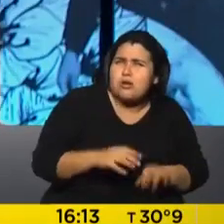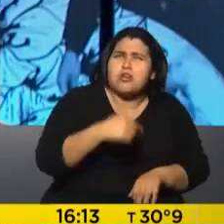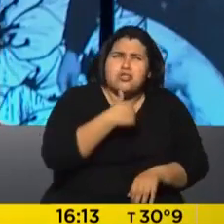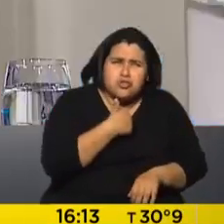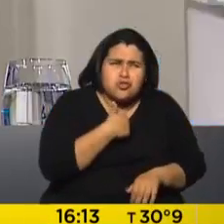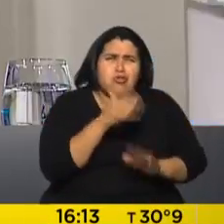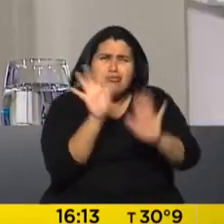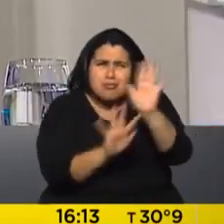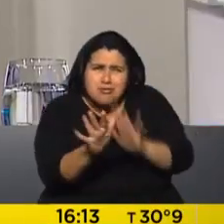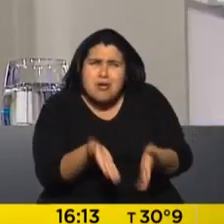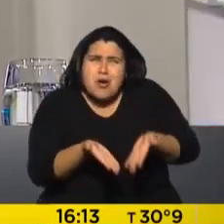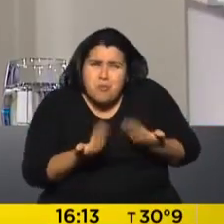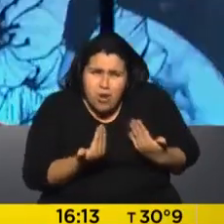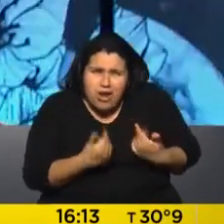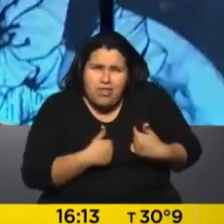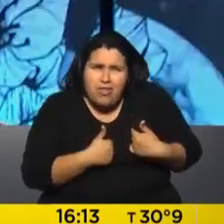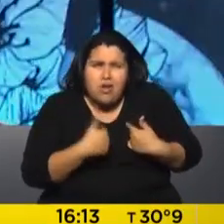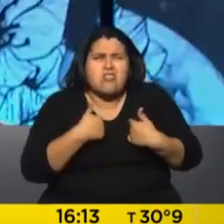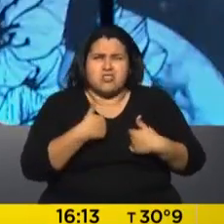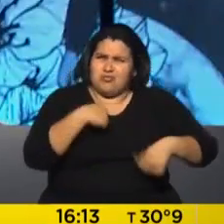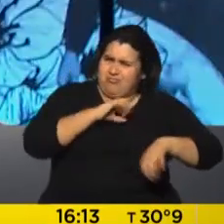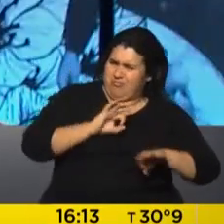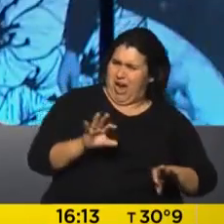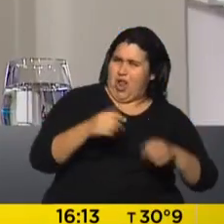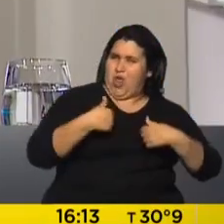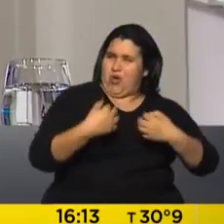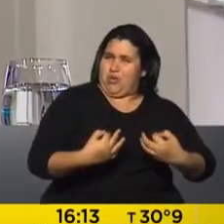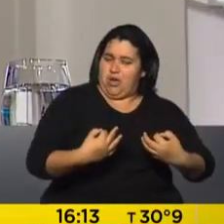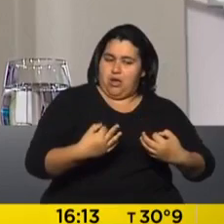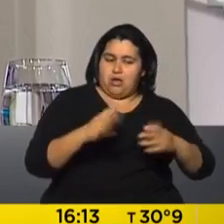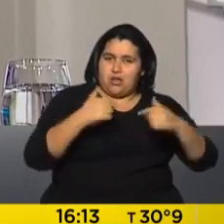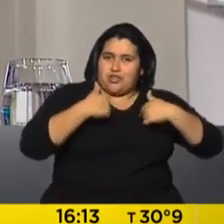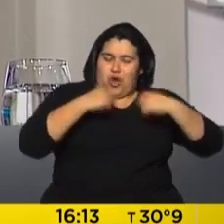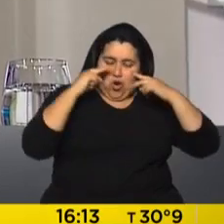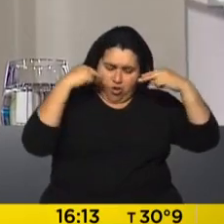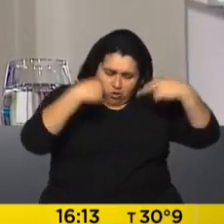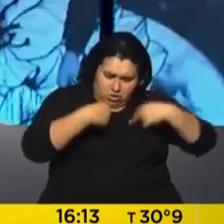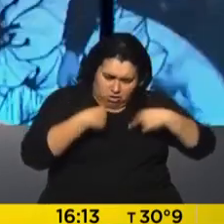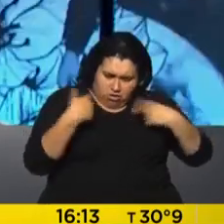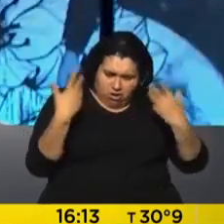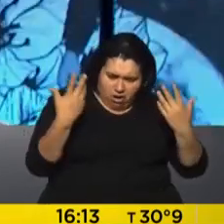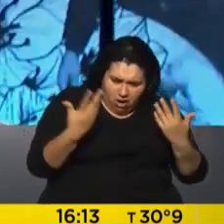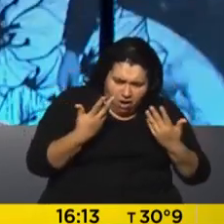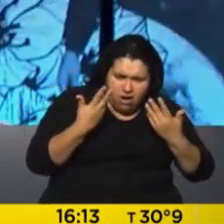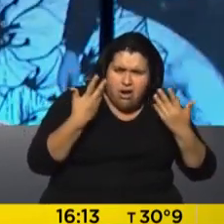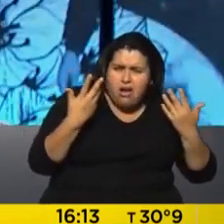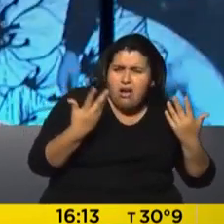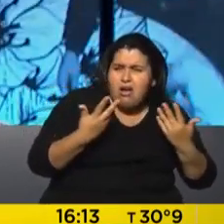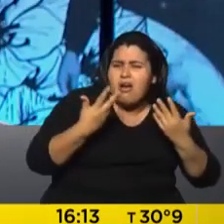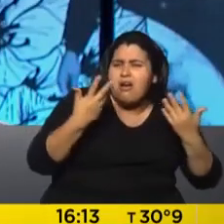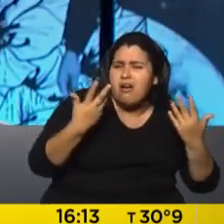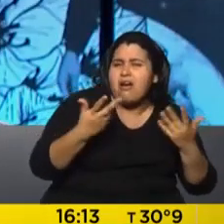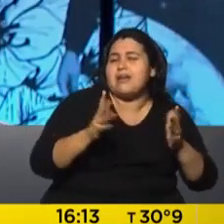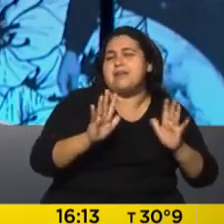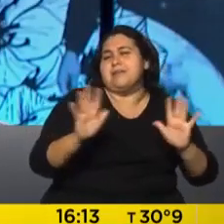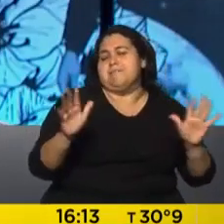una canción? ¿Está bien lo que estoy haciendo? Claro, te replanteas todo, ¿no? Todo, porque está el poder que ejercen todo. Sobre nosotras,